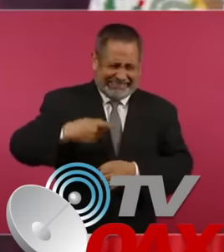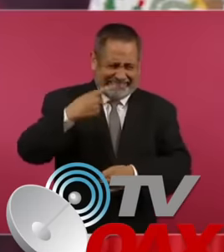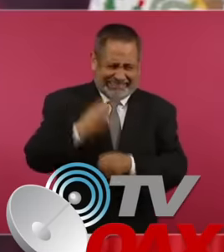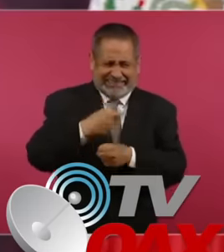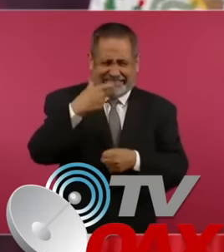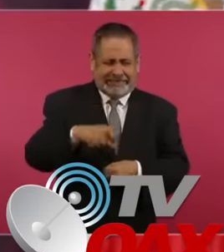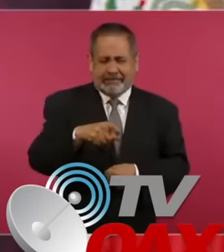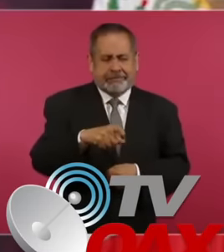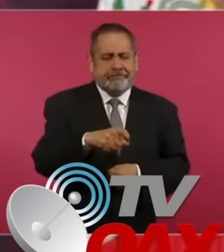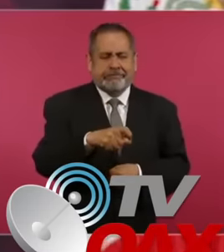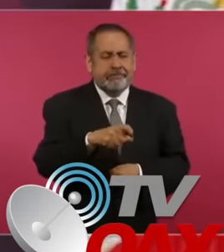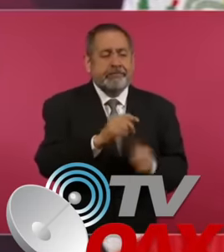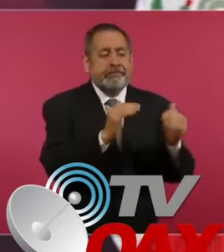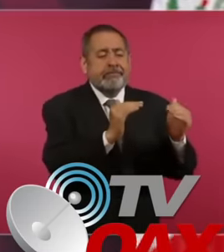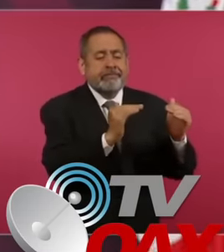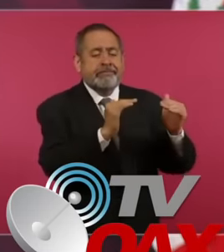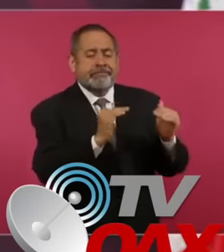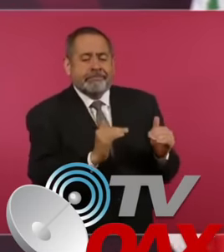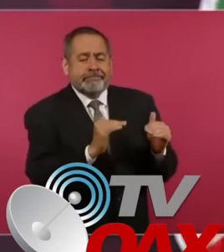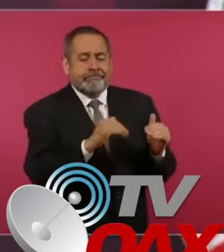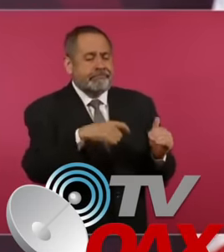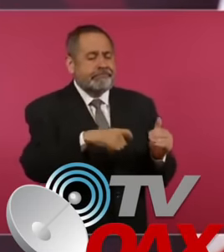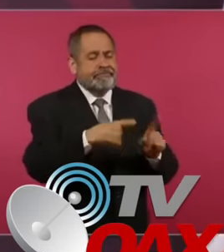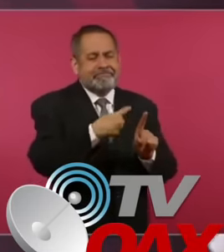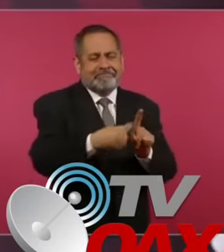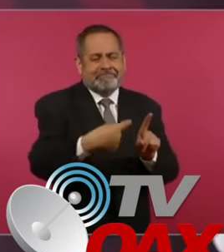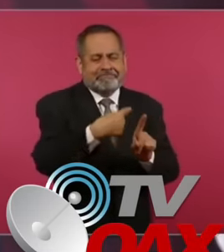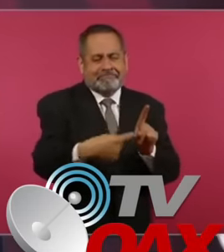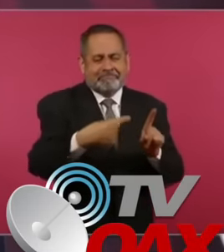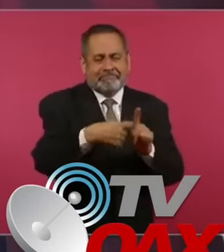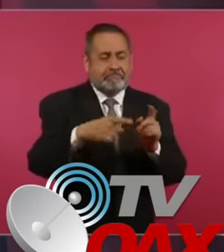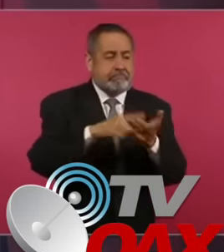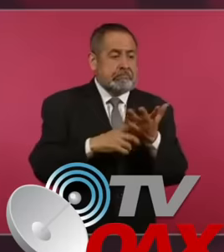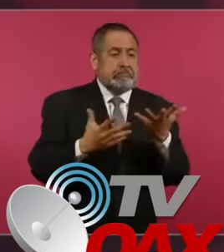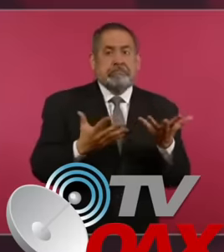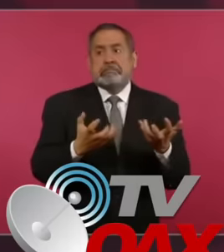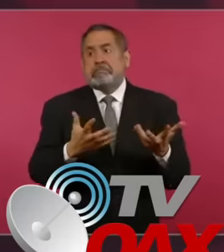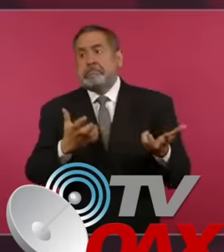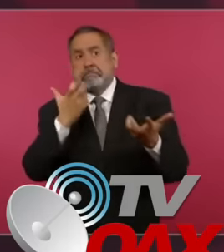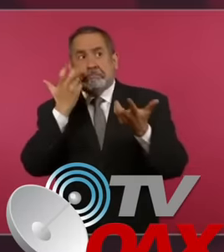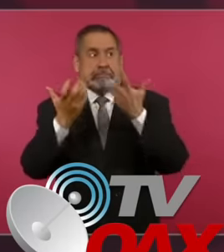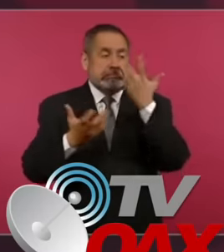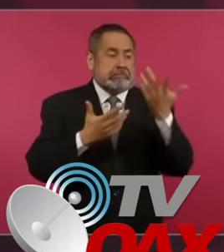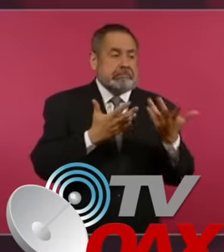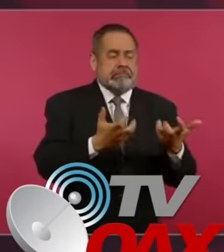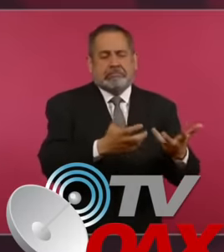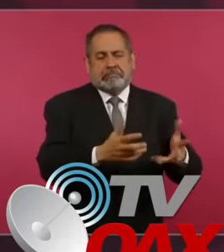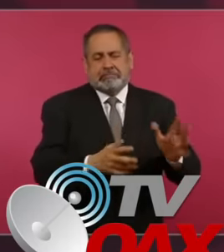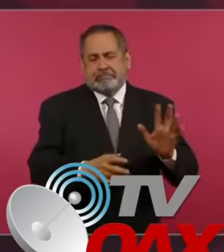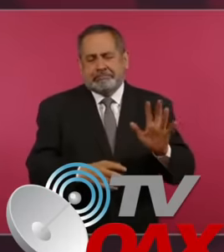sino son ciertos sectores de clase media aspiracionista,